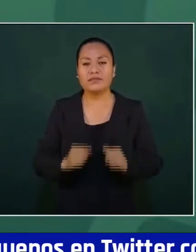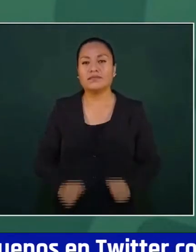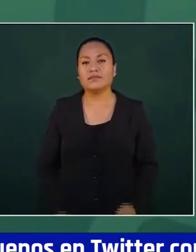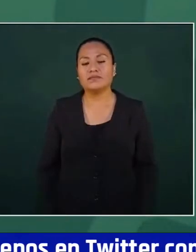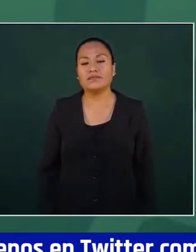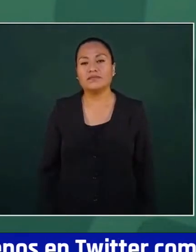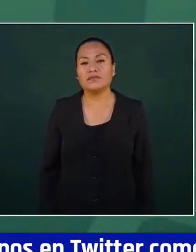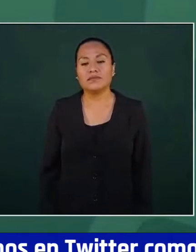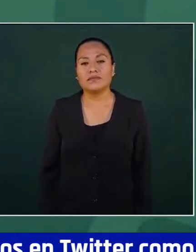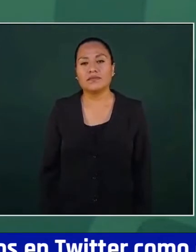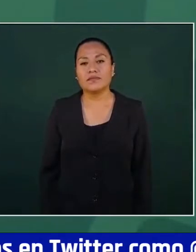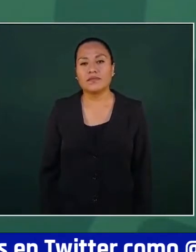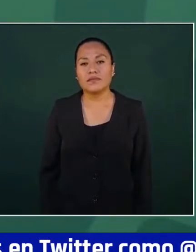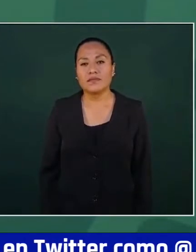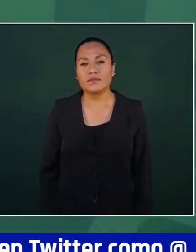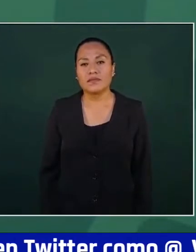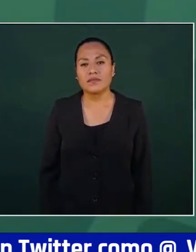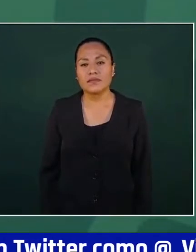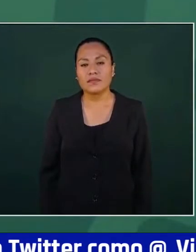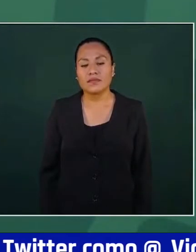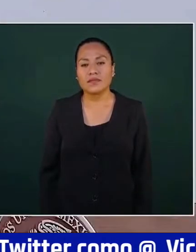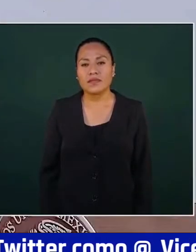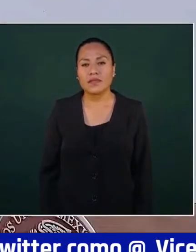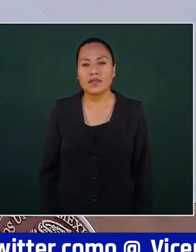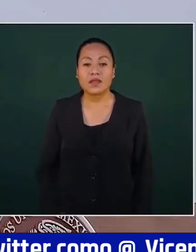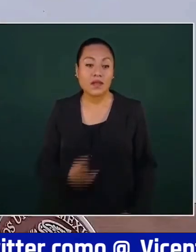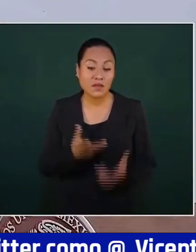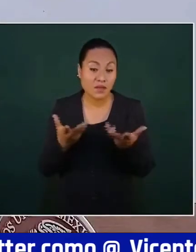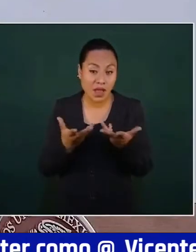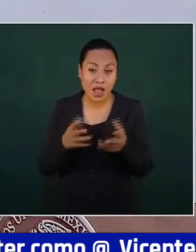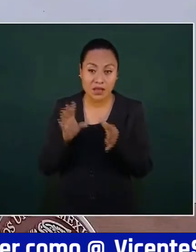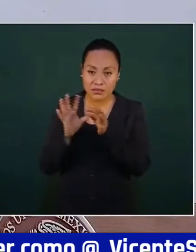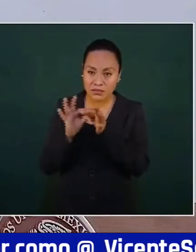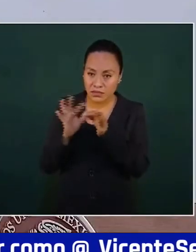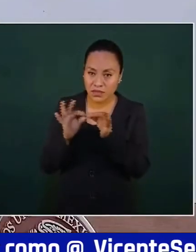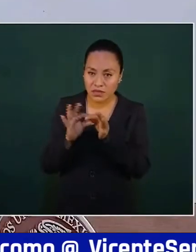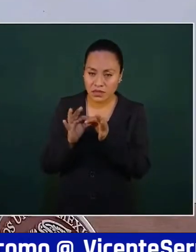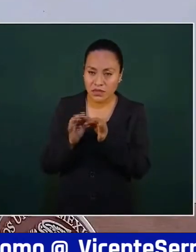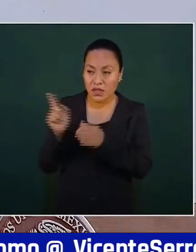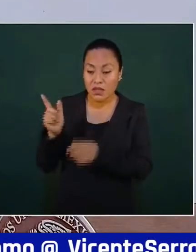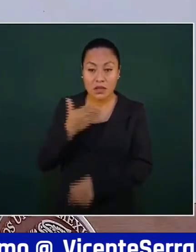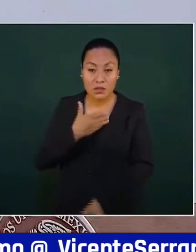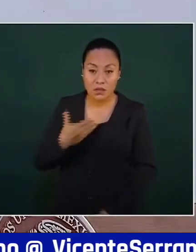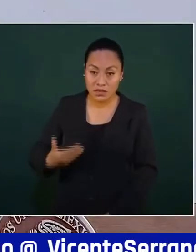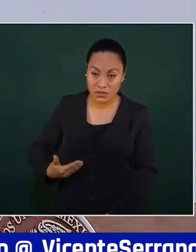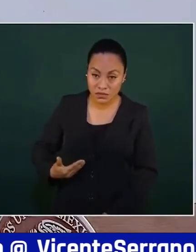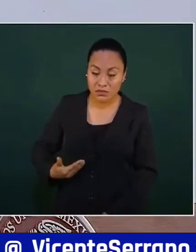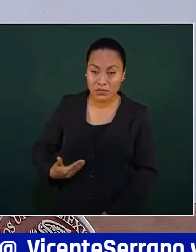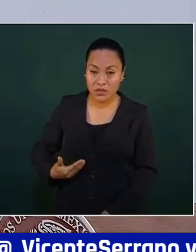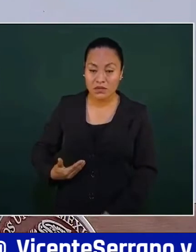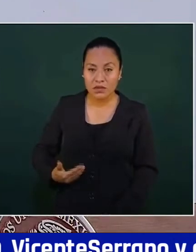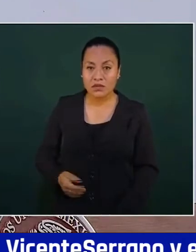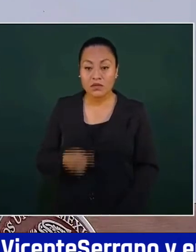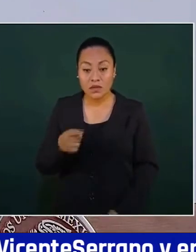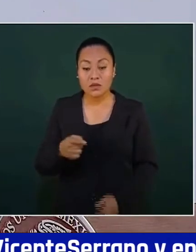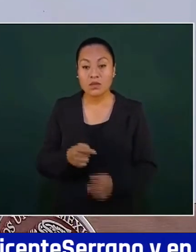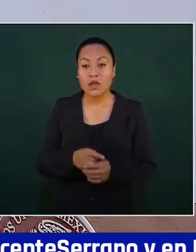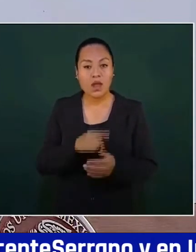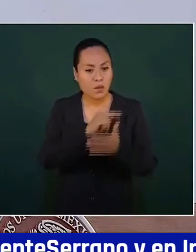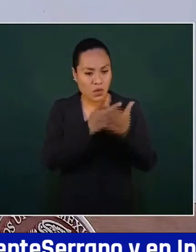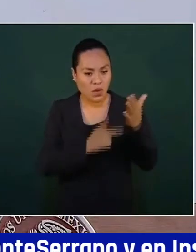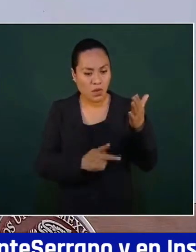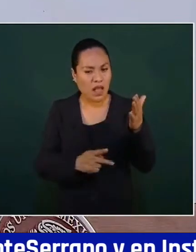y pues con la intención, como lo ha señalado el presidente, de que este programa